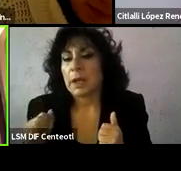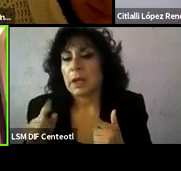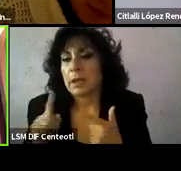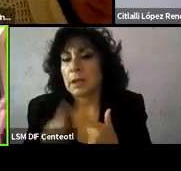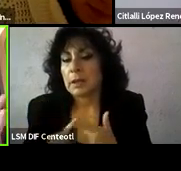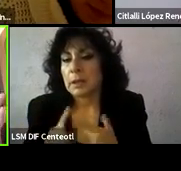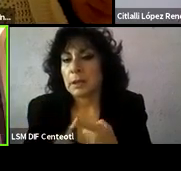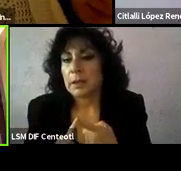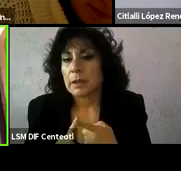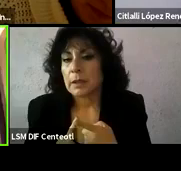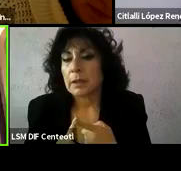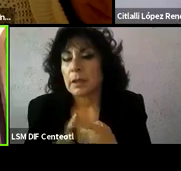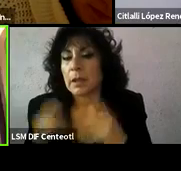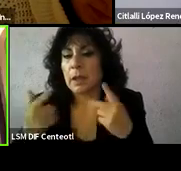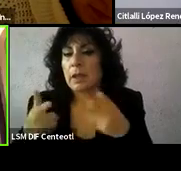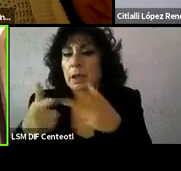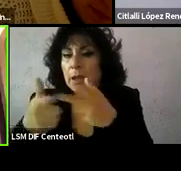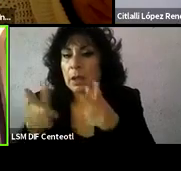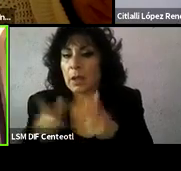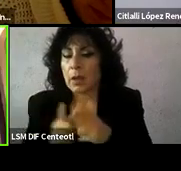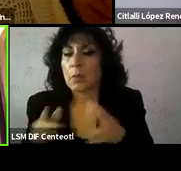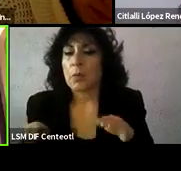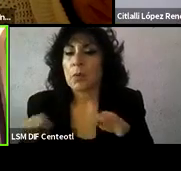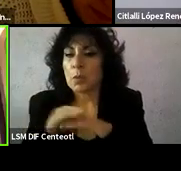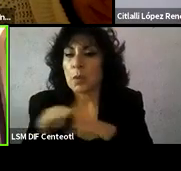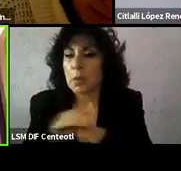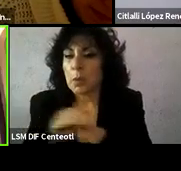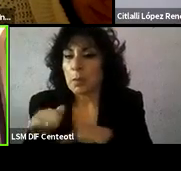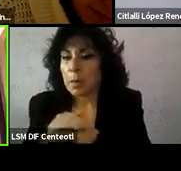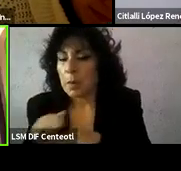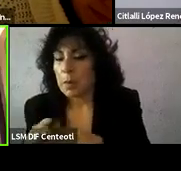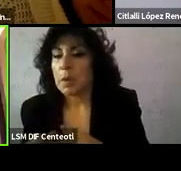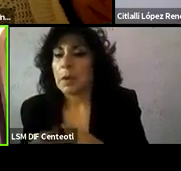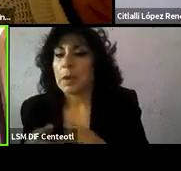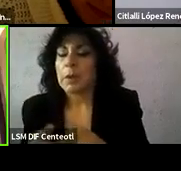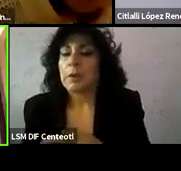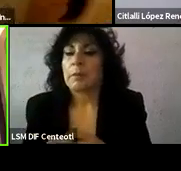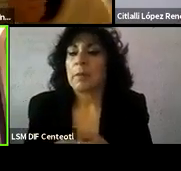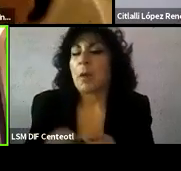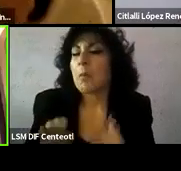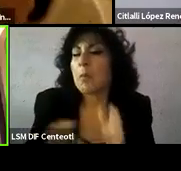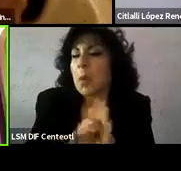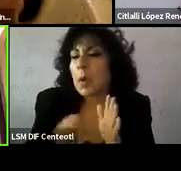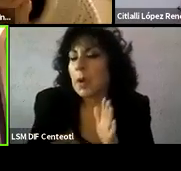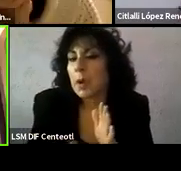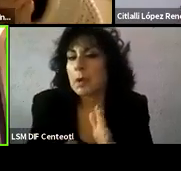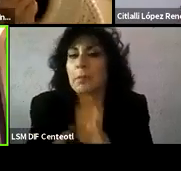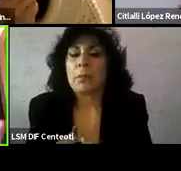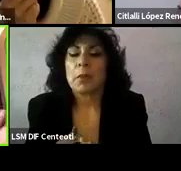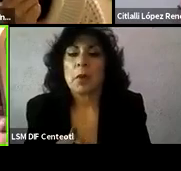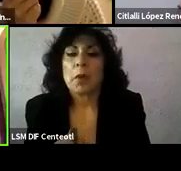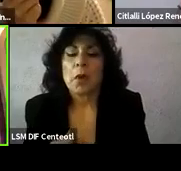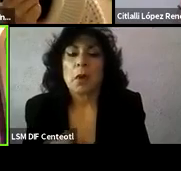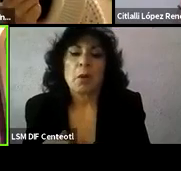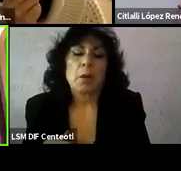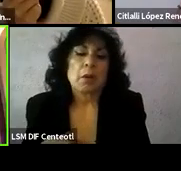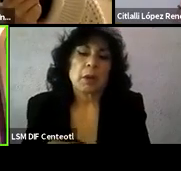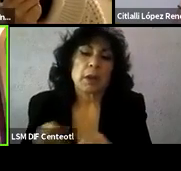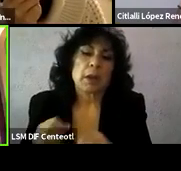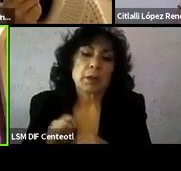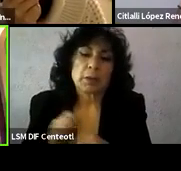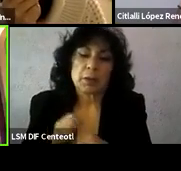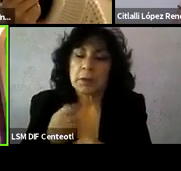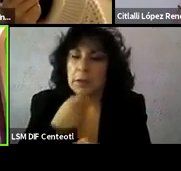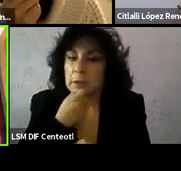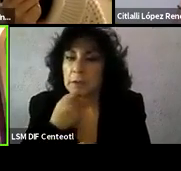intercambio entre grupos. Por ejemplo, los niños de sexto en primaria pueden enseñar a los niños a leerles un cuento, el intercambio